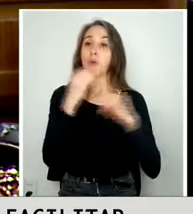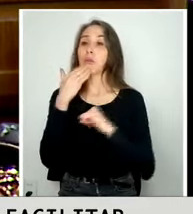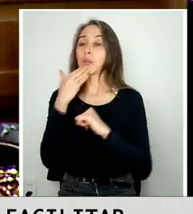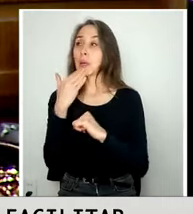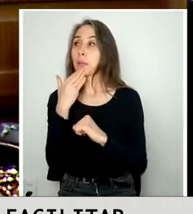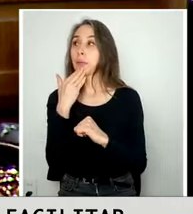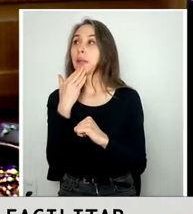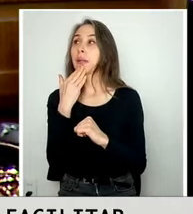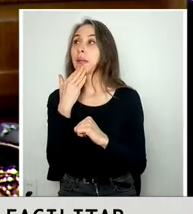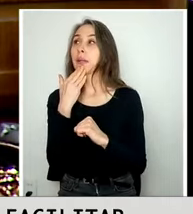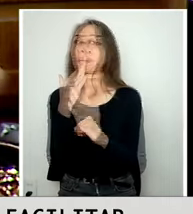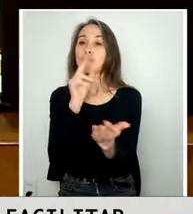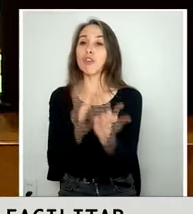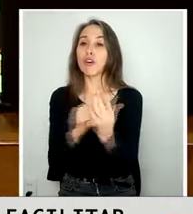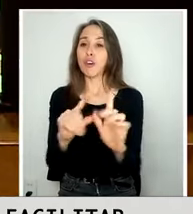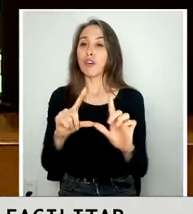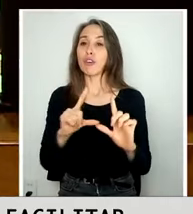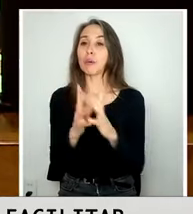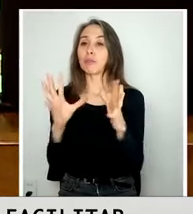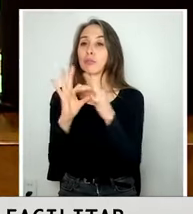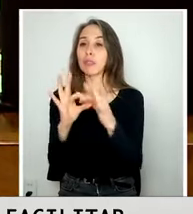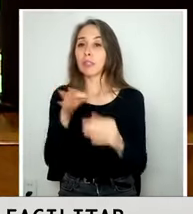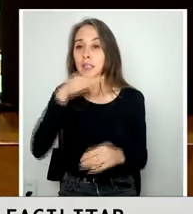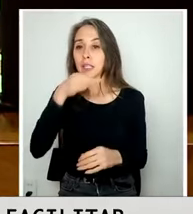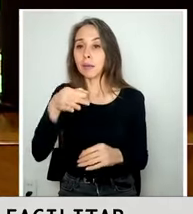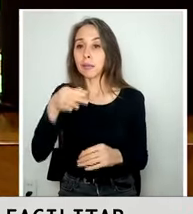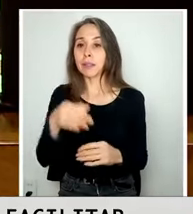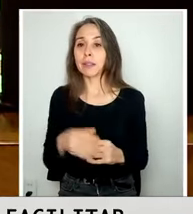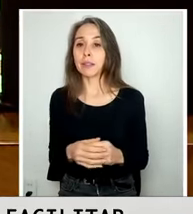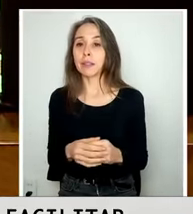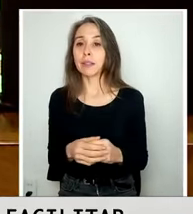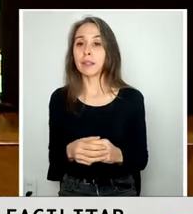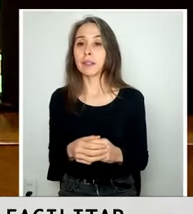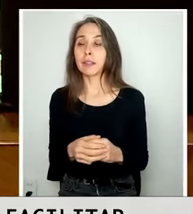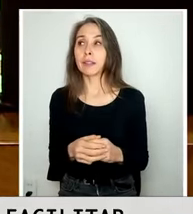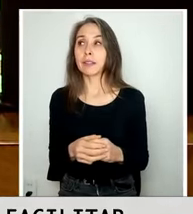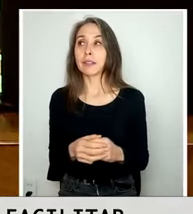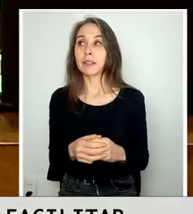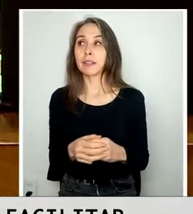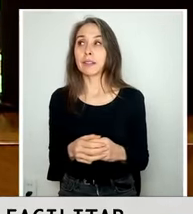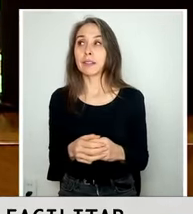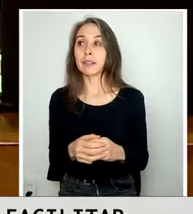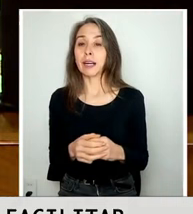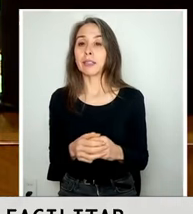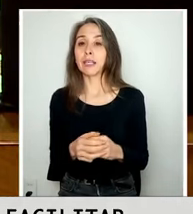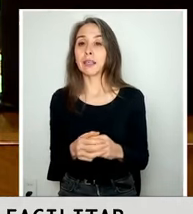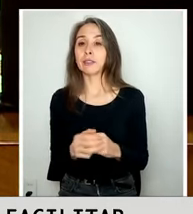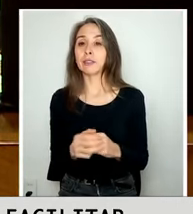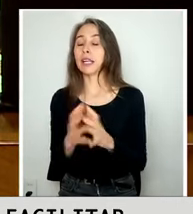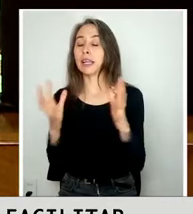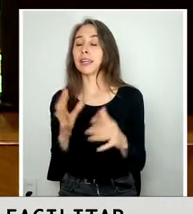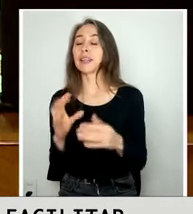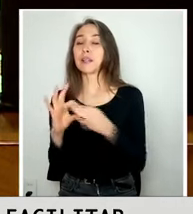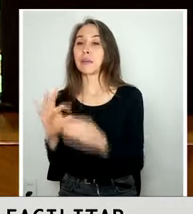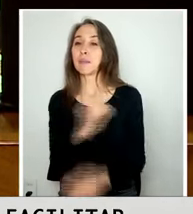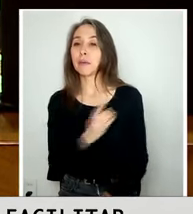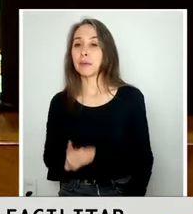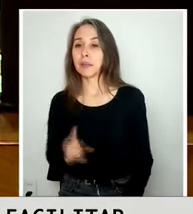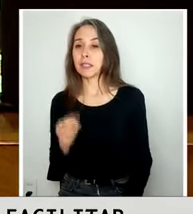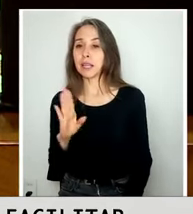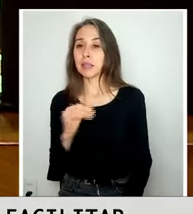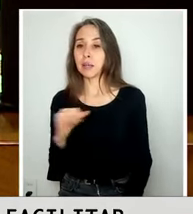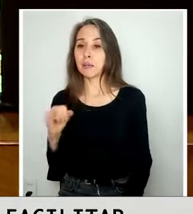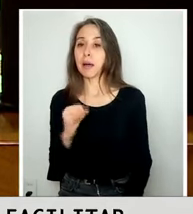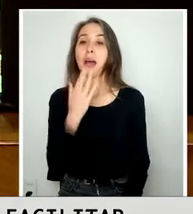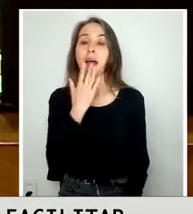académico he dicho muchas gracias Muchas gracias diputada santibáñez tiene la palabra a continuación